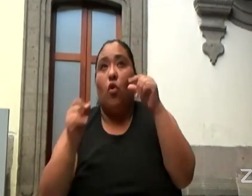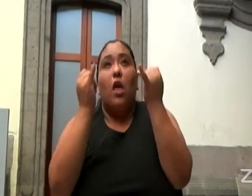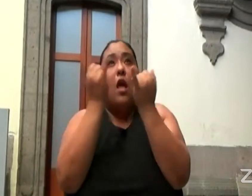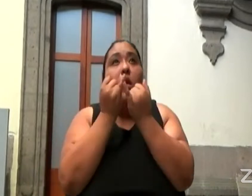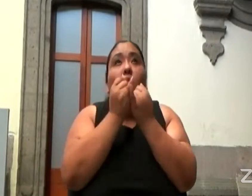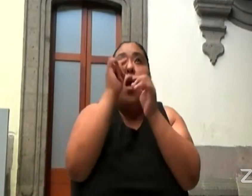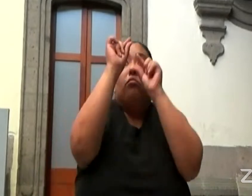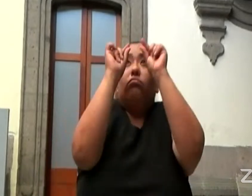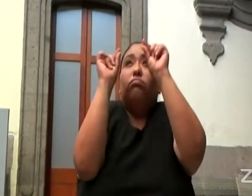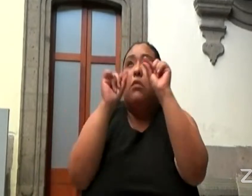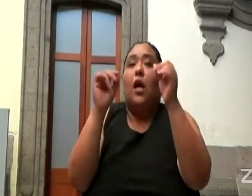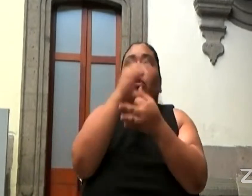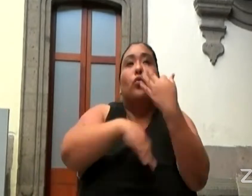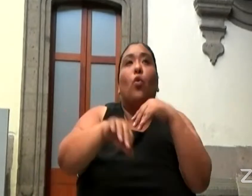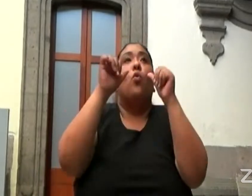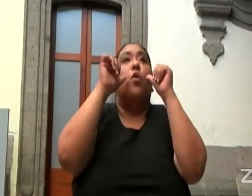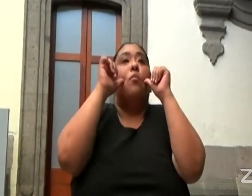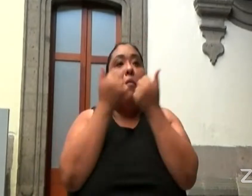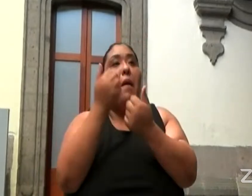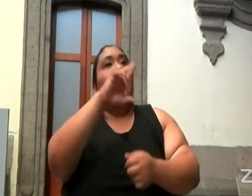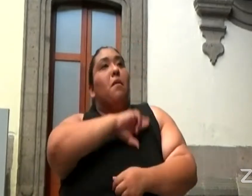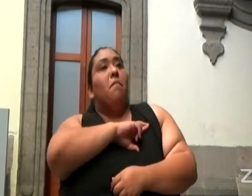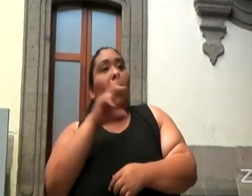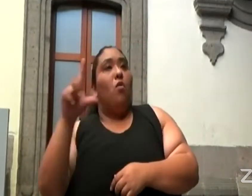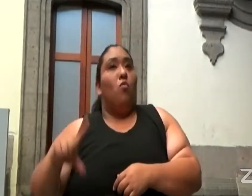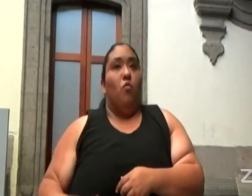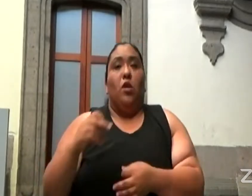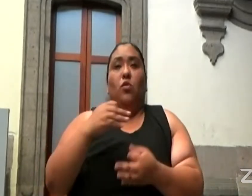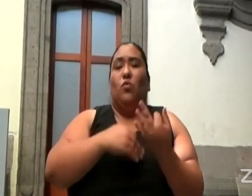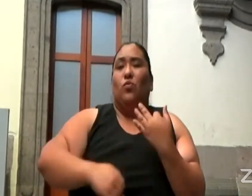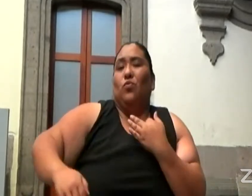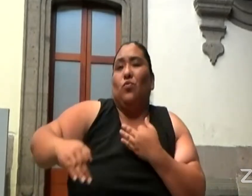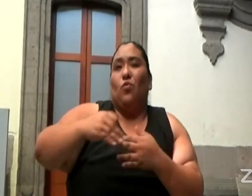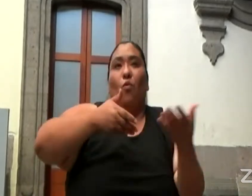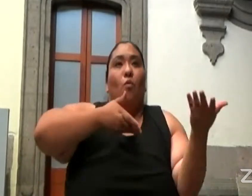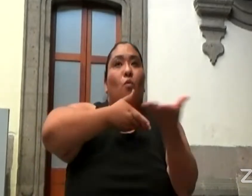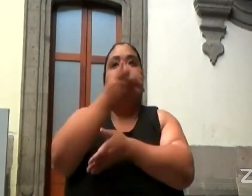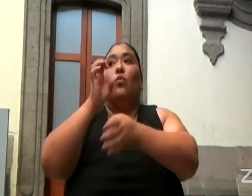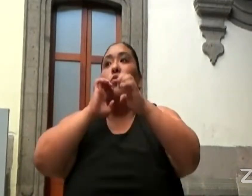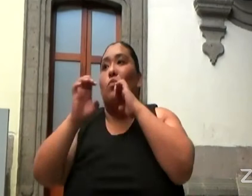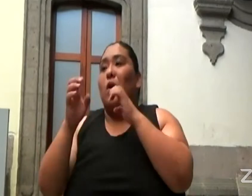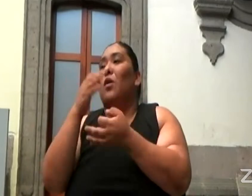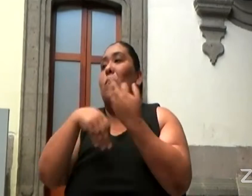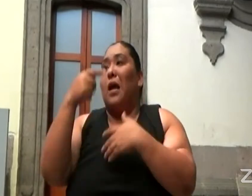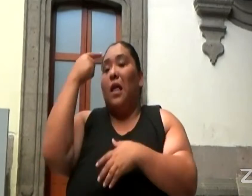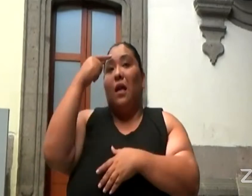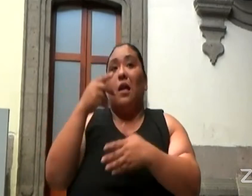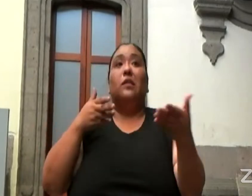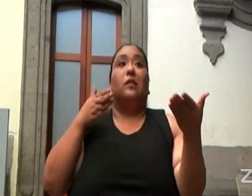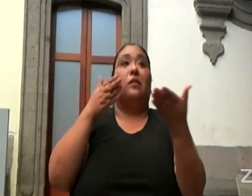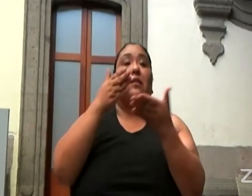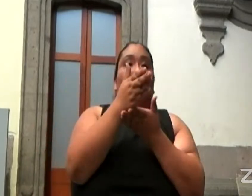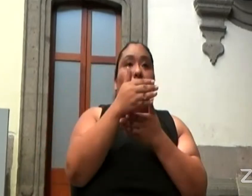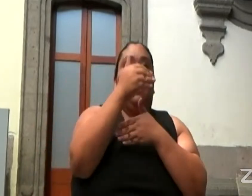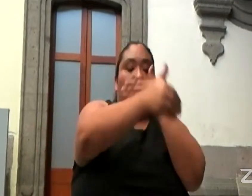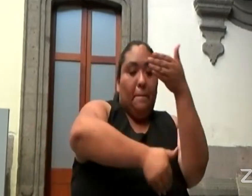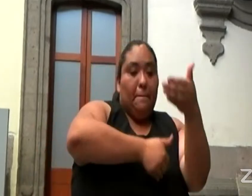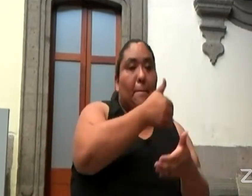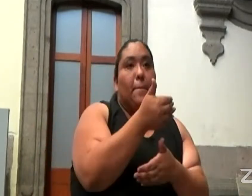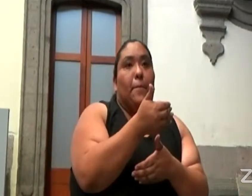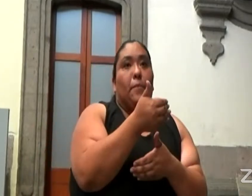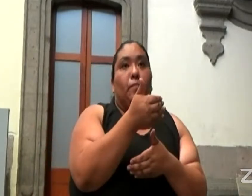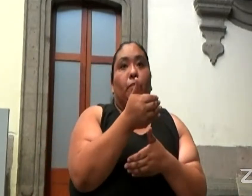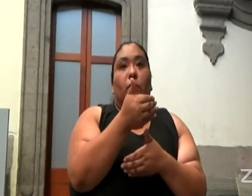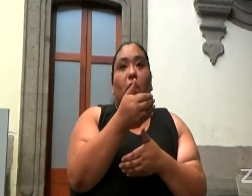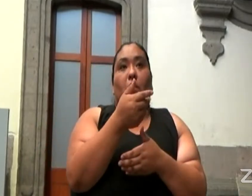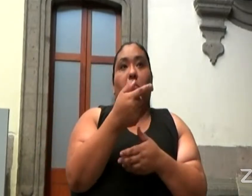privada, sector público, actores estratégicos, medios, todos, para poder avanzar con la lucha por los